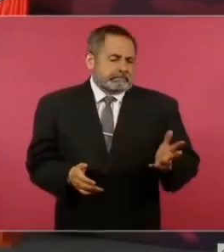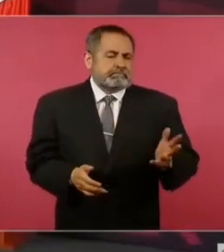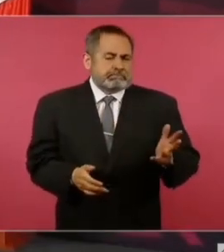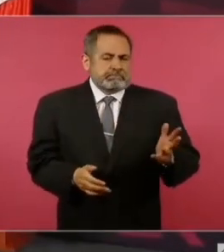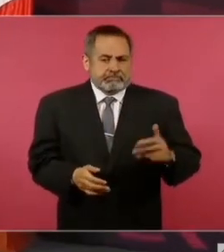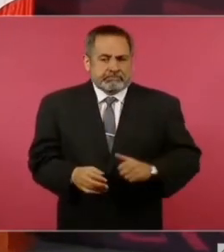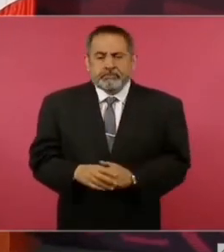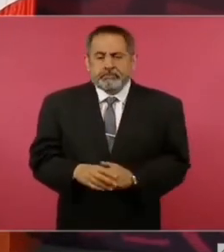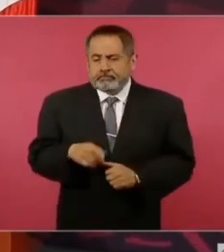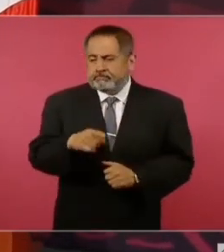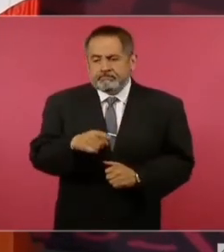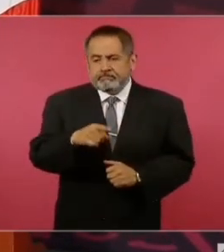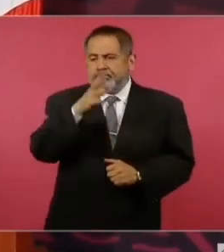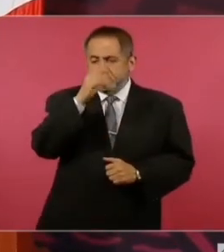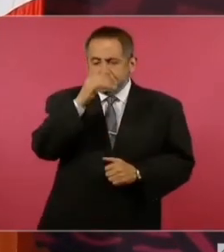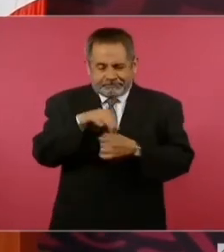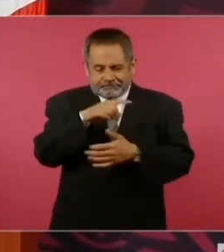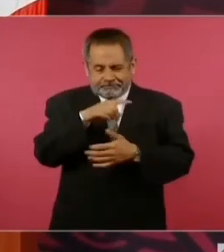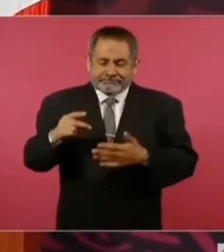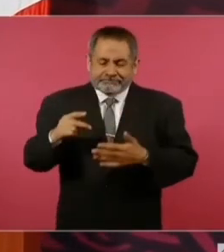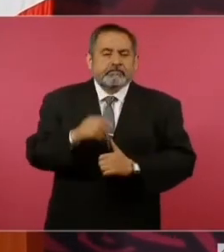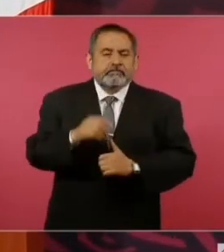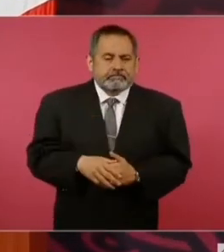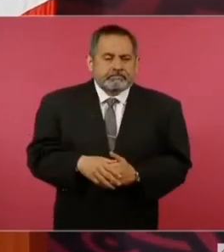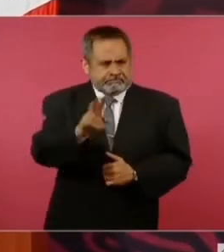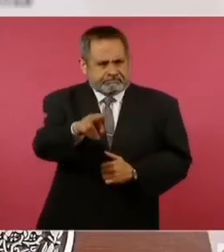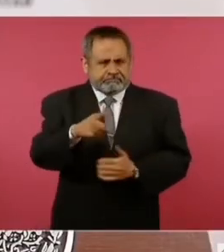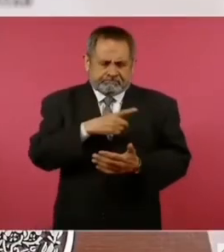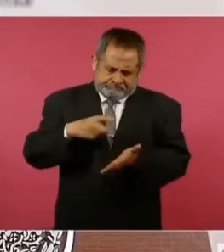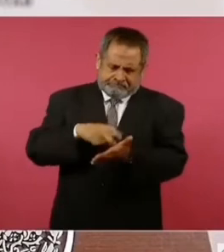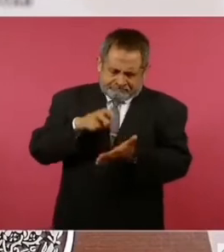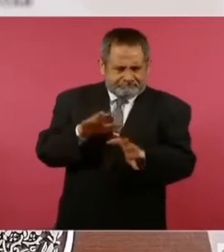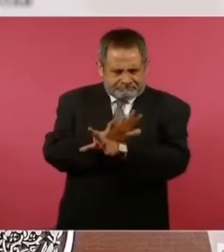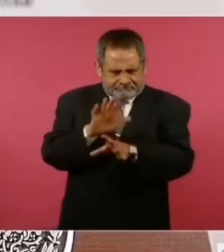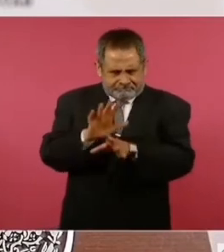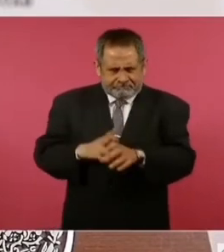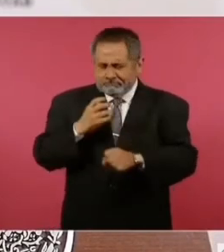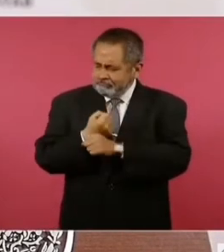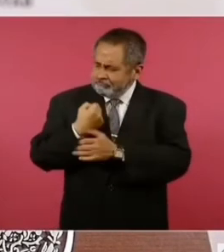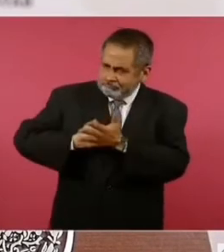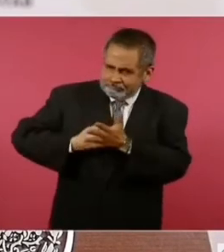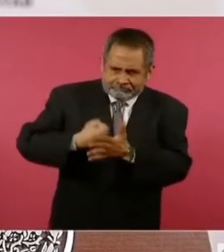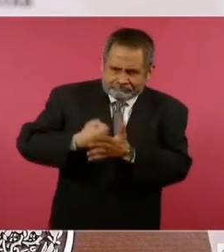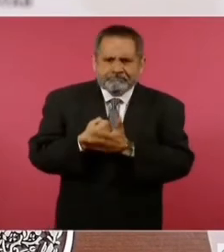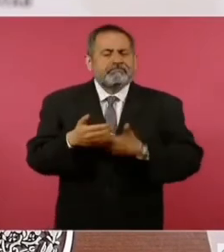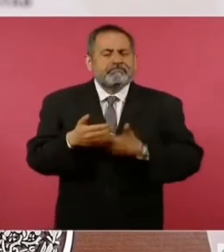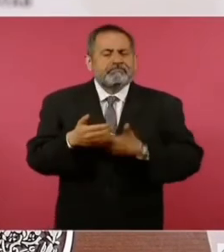tuvieron posibilidad de hacerlo. Hay que seguir luchando.